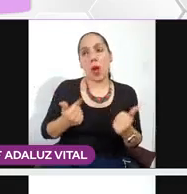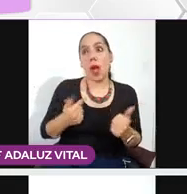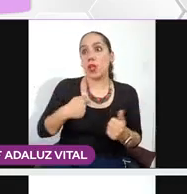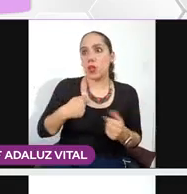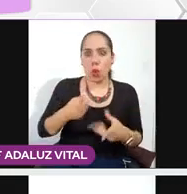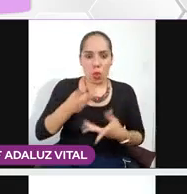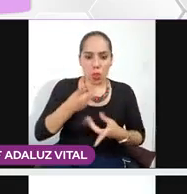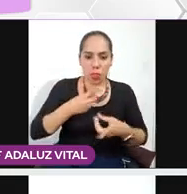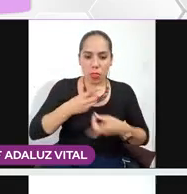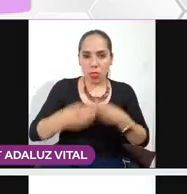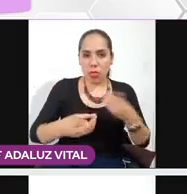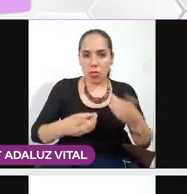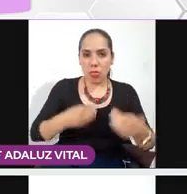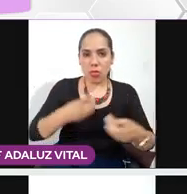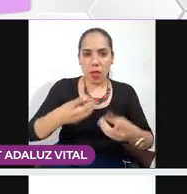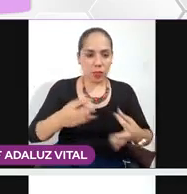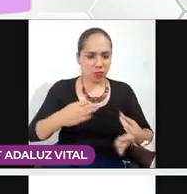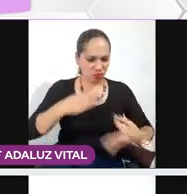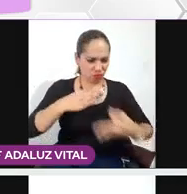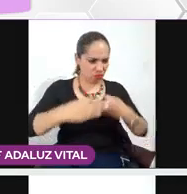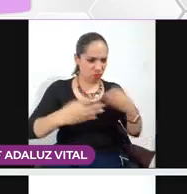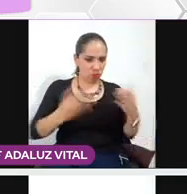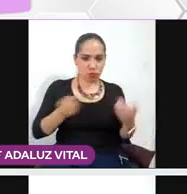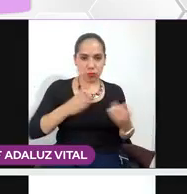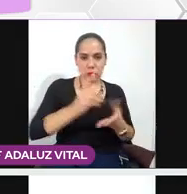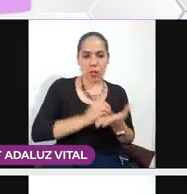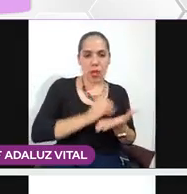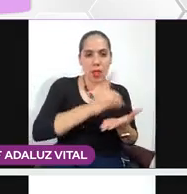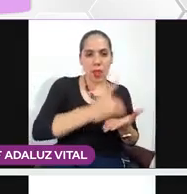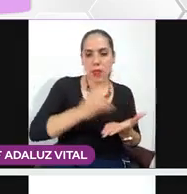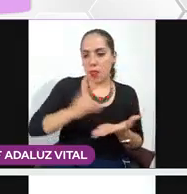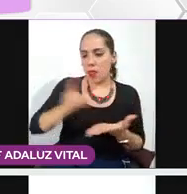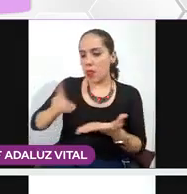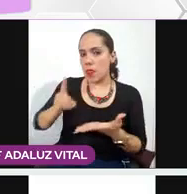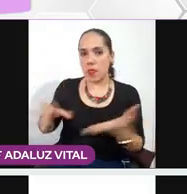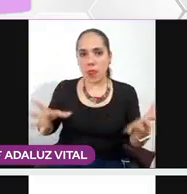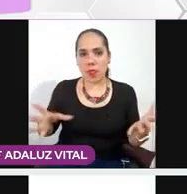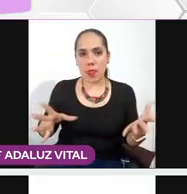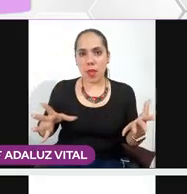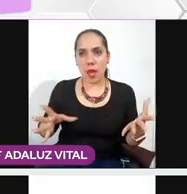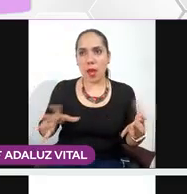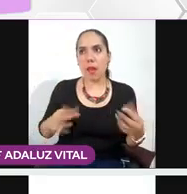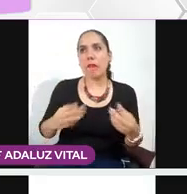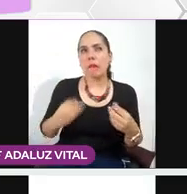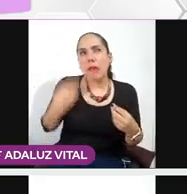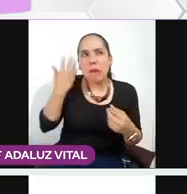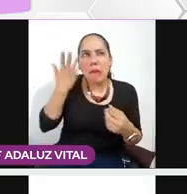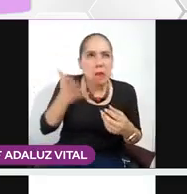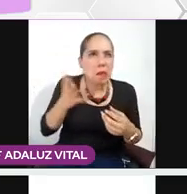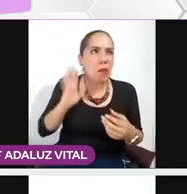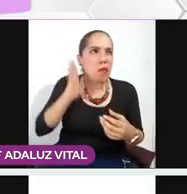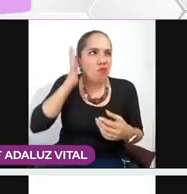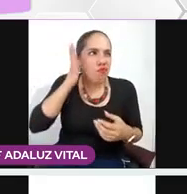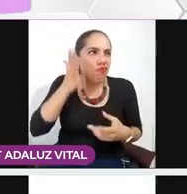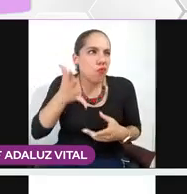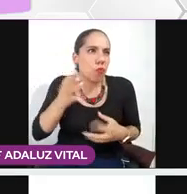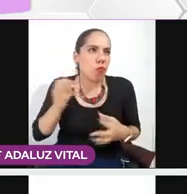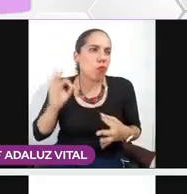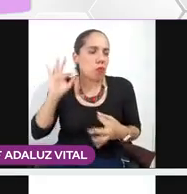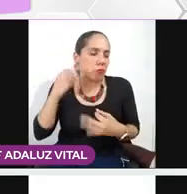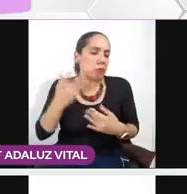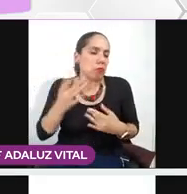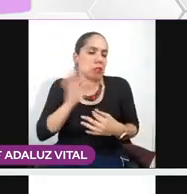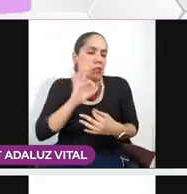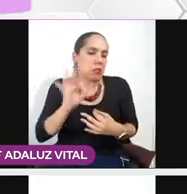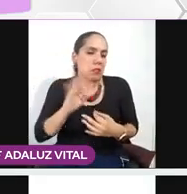tenerte lleno, y entonces ahí se empiezan a romper los roles, empezamos a ceder, ¿no? Se empieza a ceder y a ceder y a ceder,